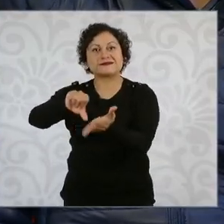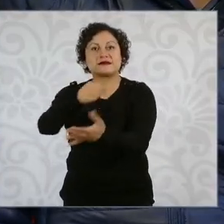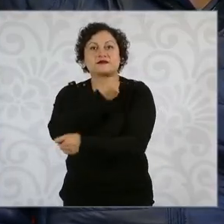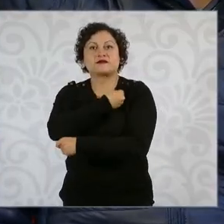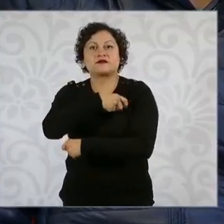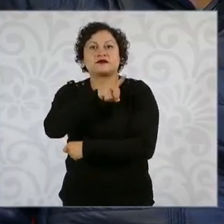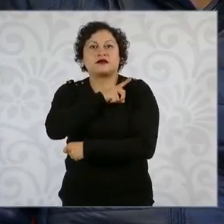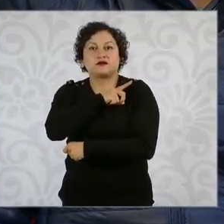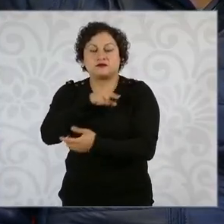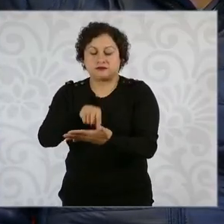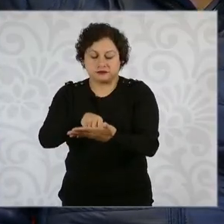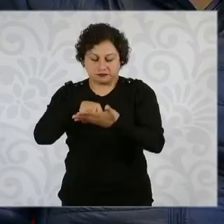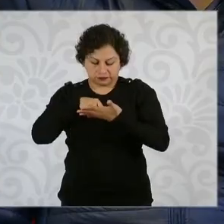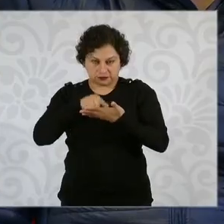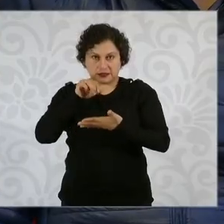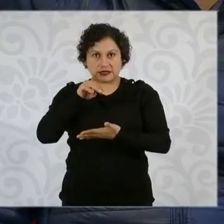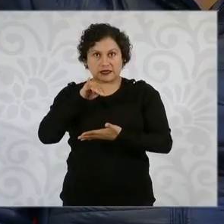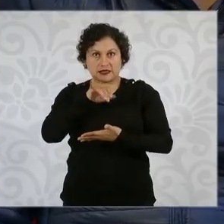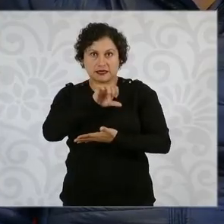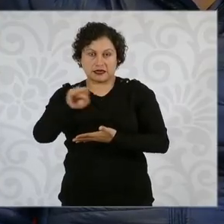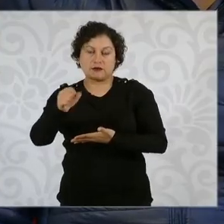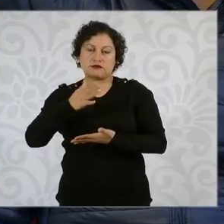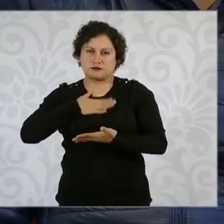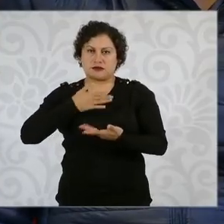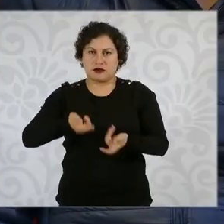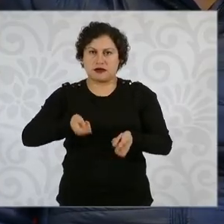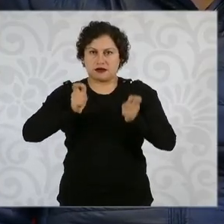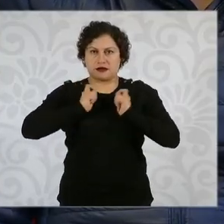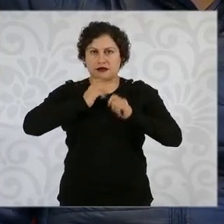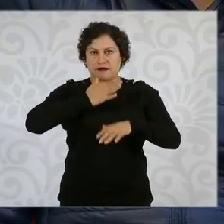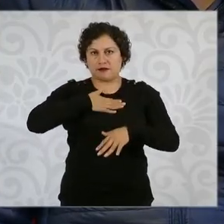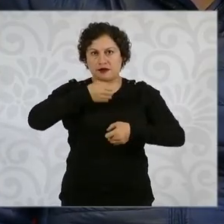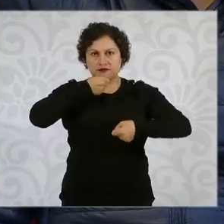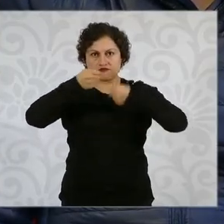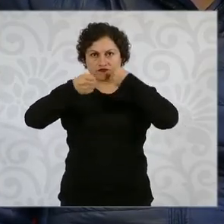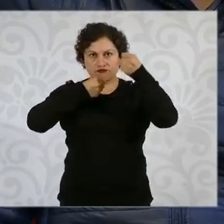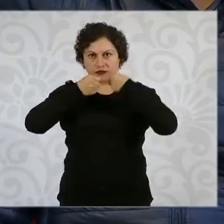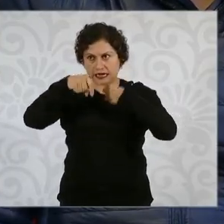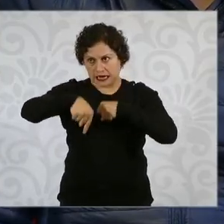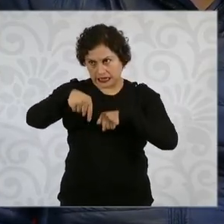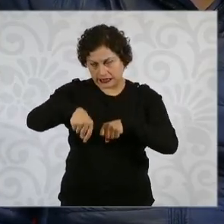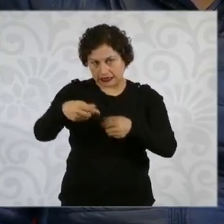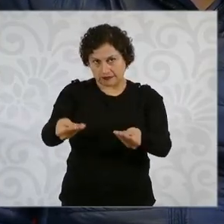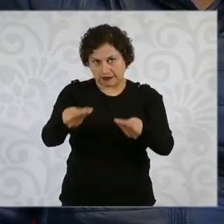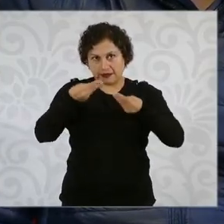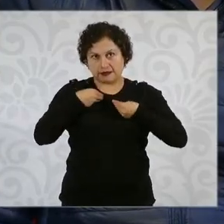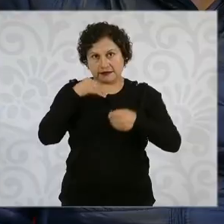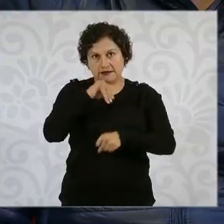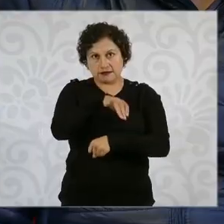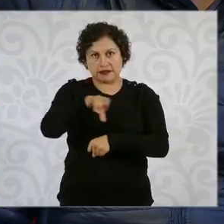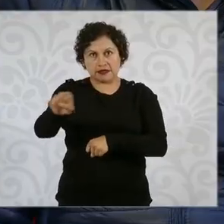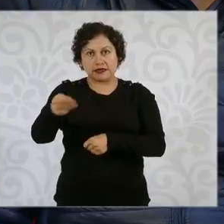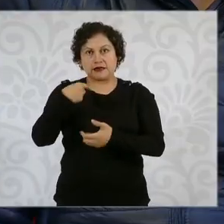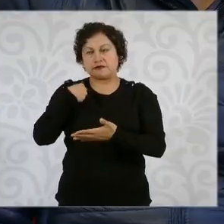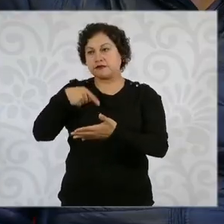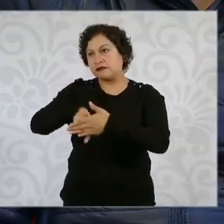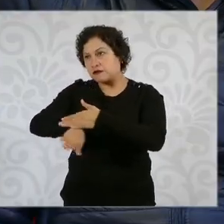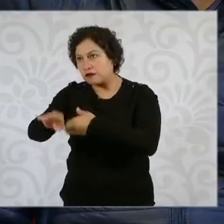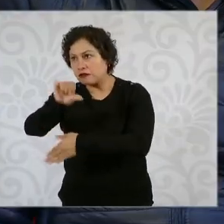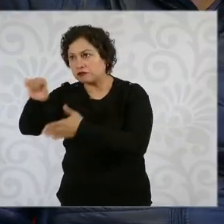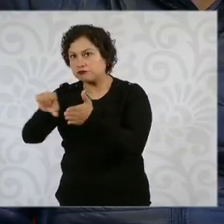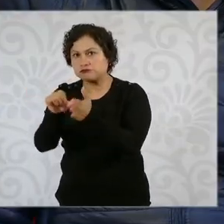del IMSS que me toca, porque yo tengo el seguro aquí de periodistas que otorga la Presidencia de la República, me traslado una hora a